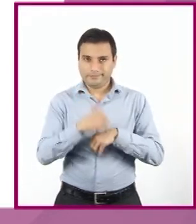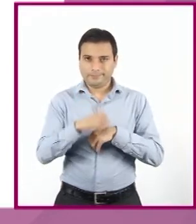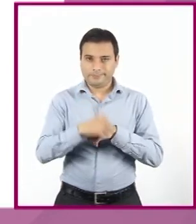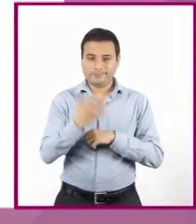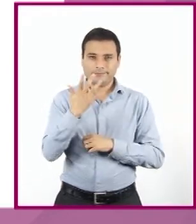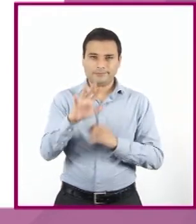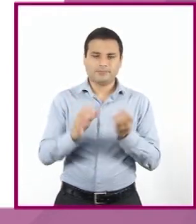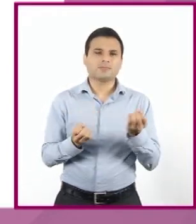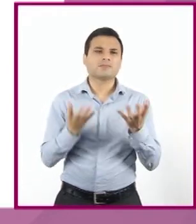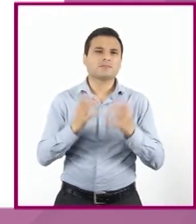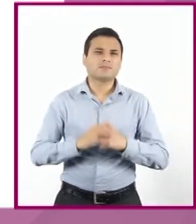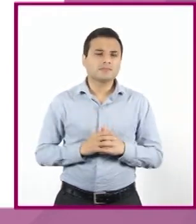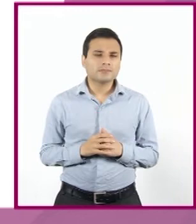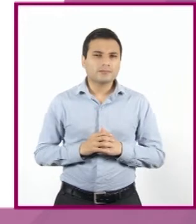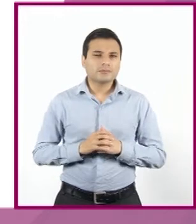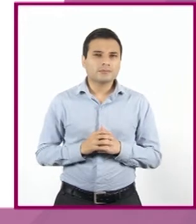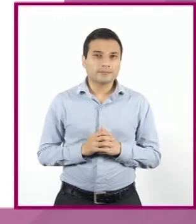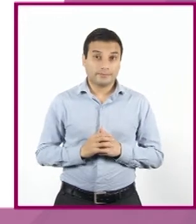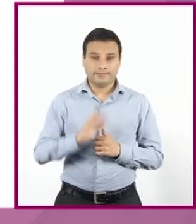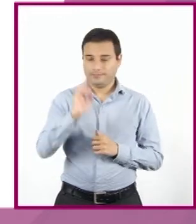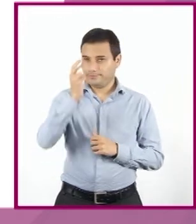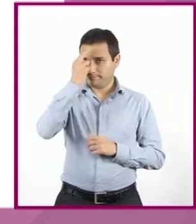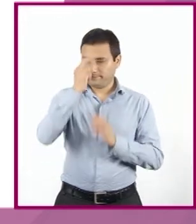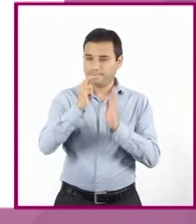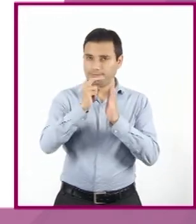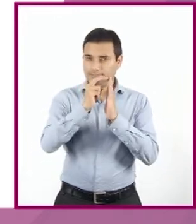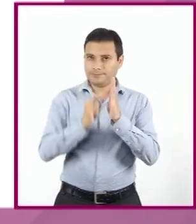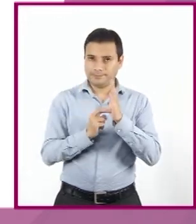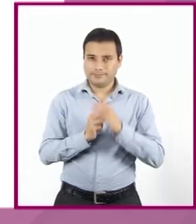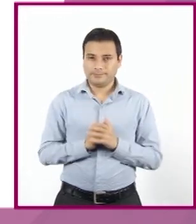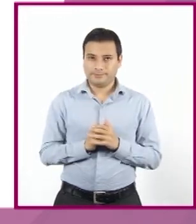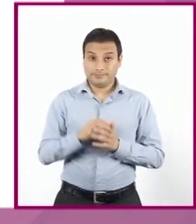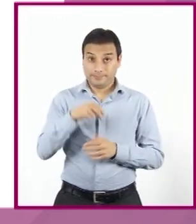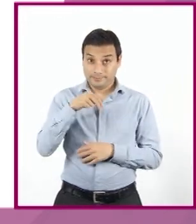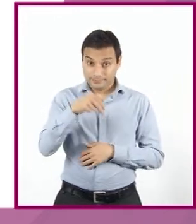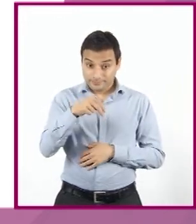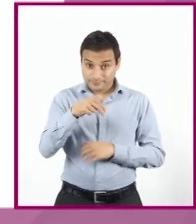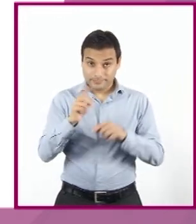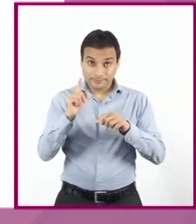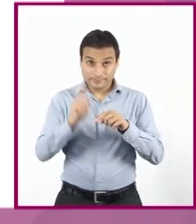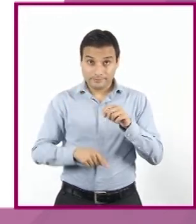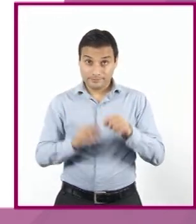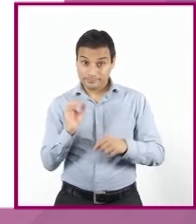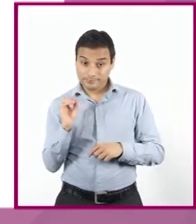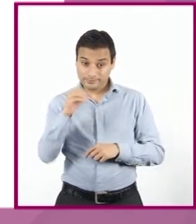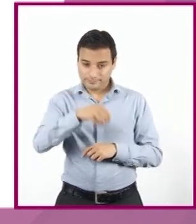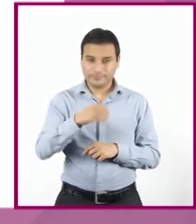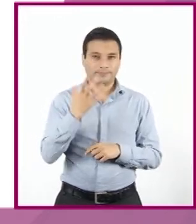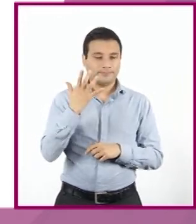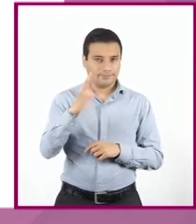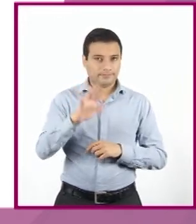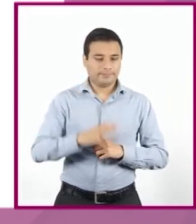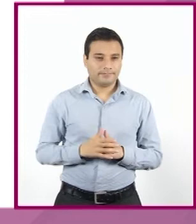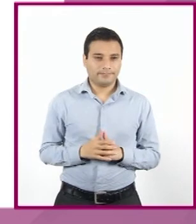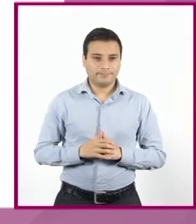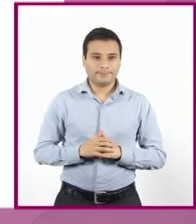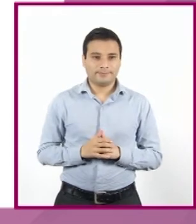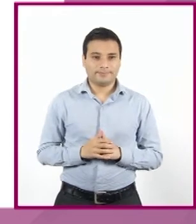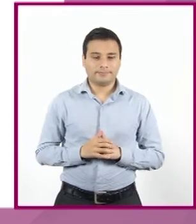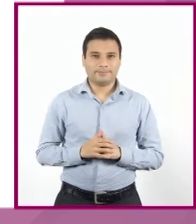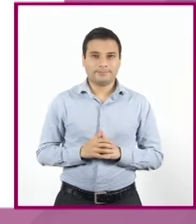Para ello, basados en nuestra regla general, sustituyamos nuestra posición que es 10. Así que